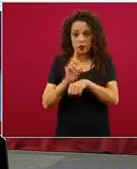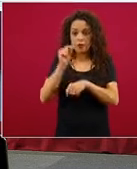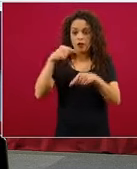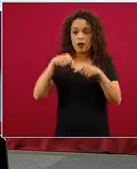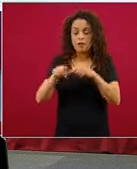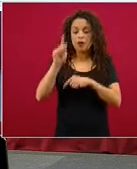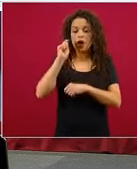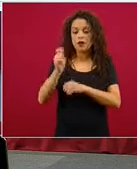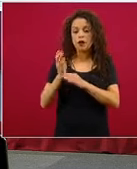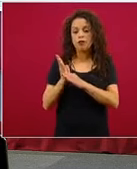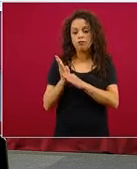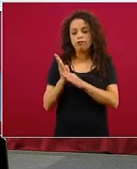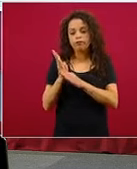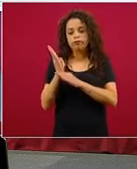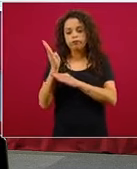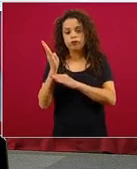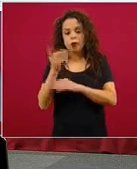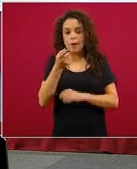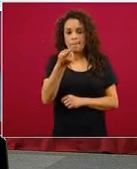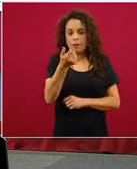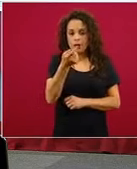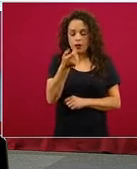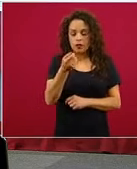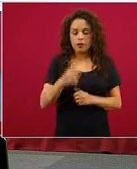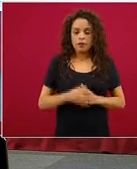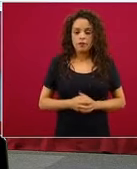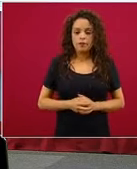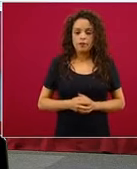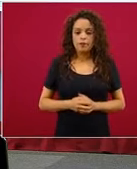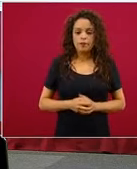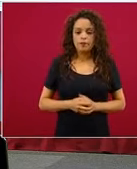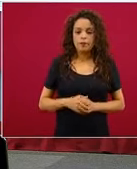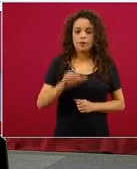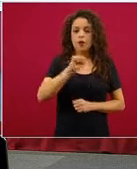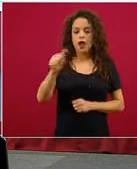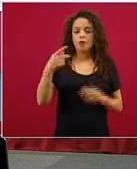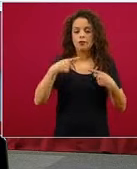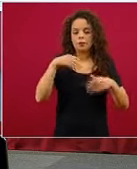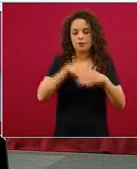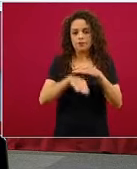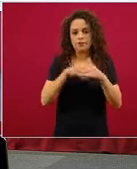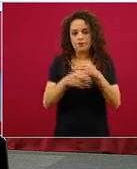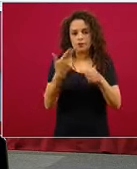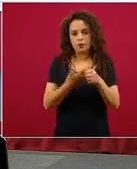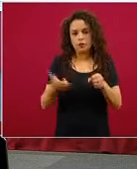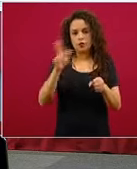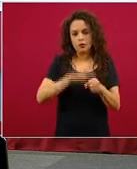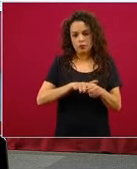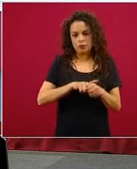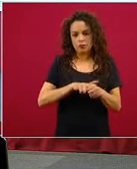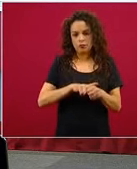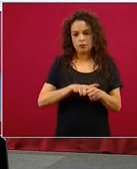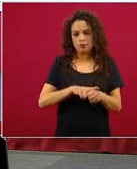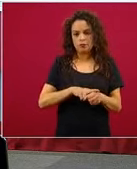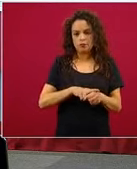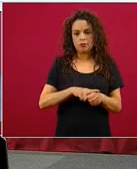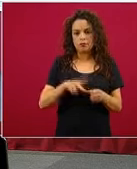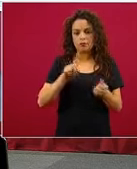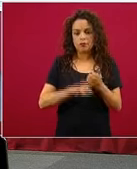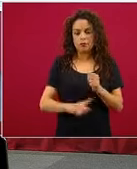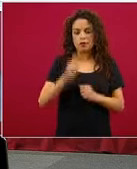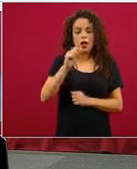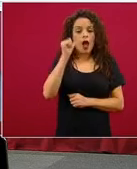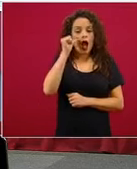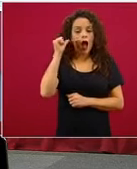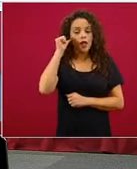días, vemos un incremento en la hospitalización, que para efectos del corte, que representa esta diapositiva, que es ayer